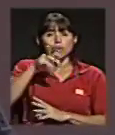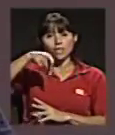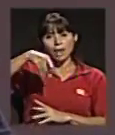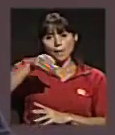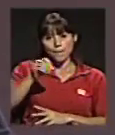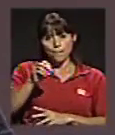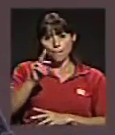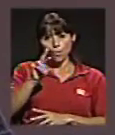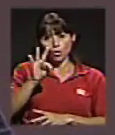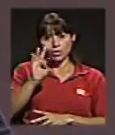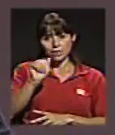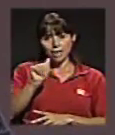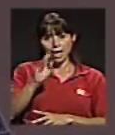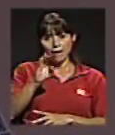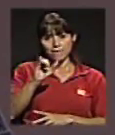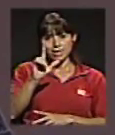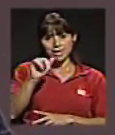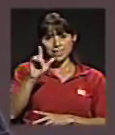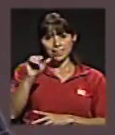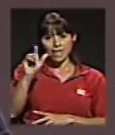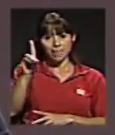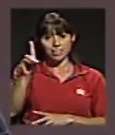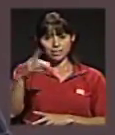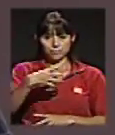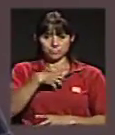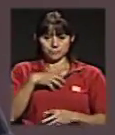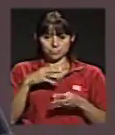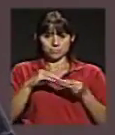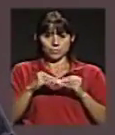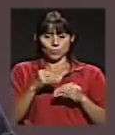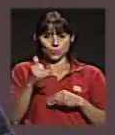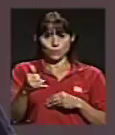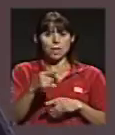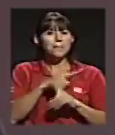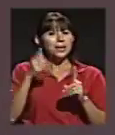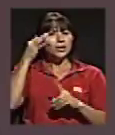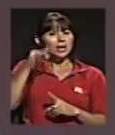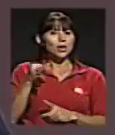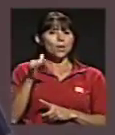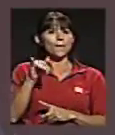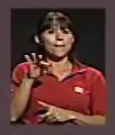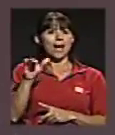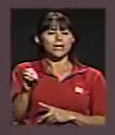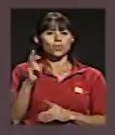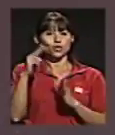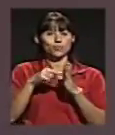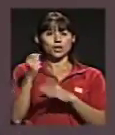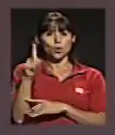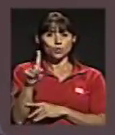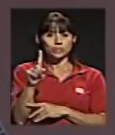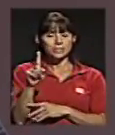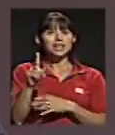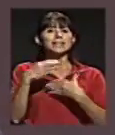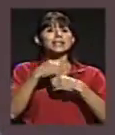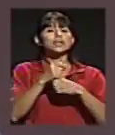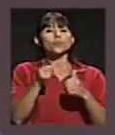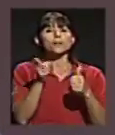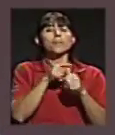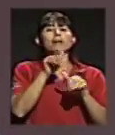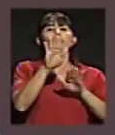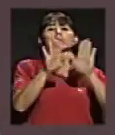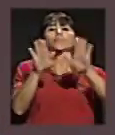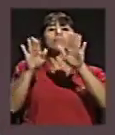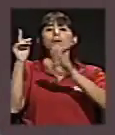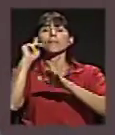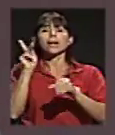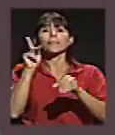específicamente la invitación se sacó en mayo, si no me equivoco, en mayo de 2011 sacó la invitación para participar en las empresas y en noviembre